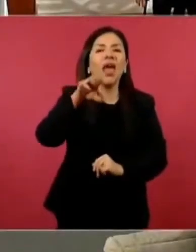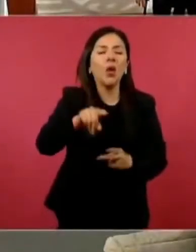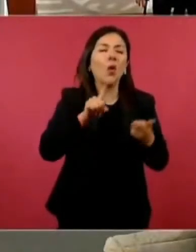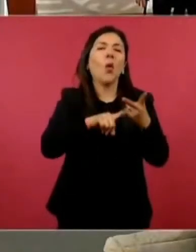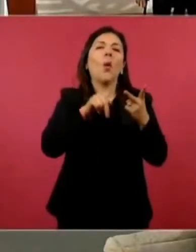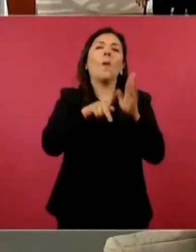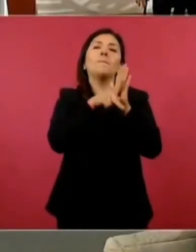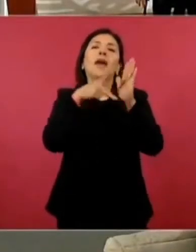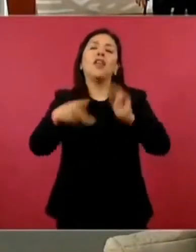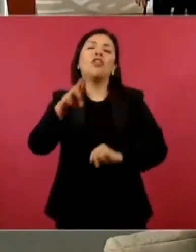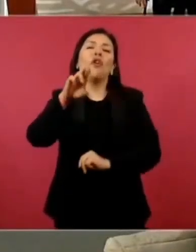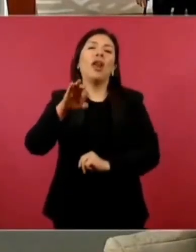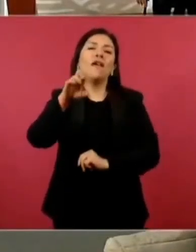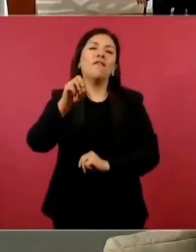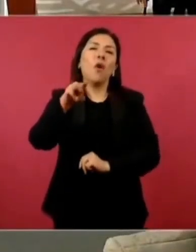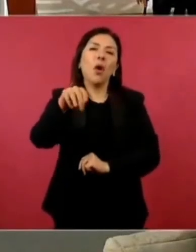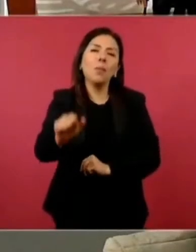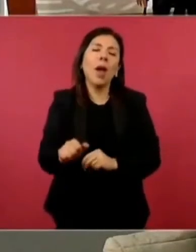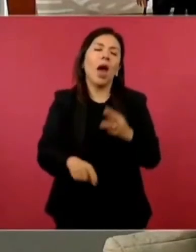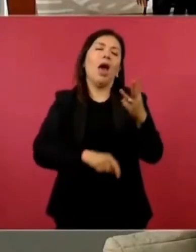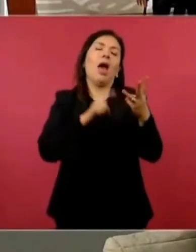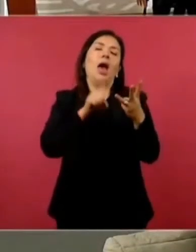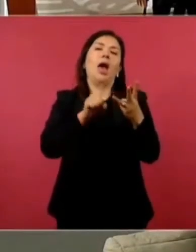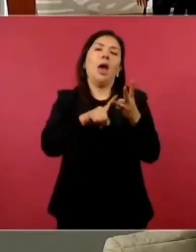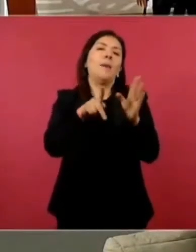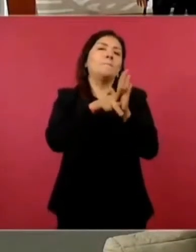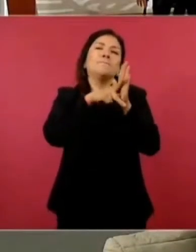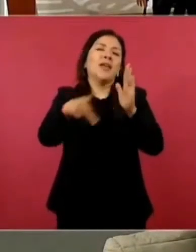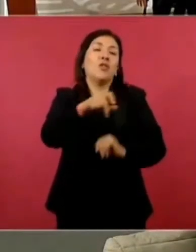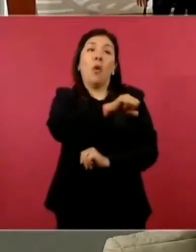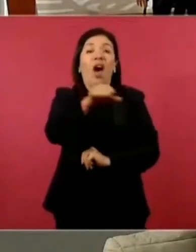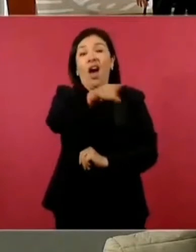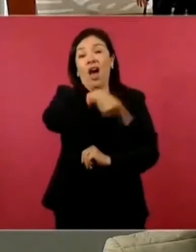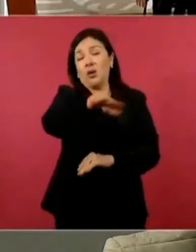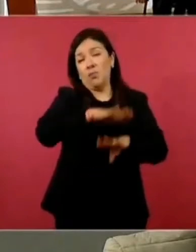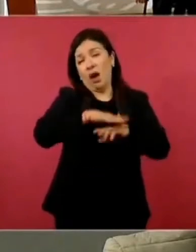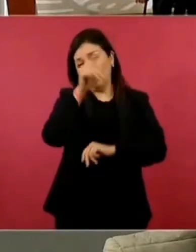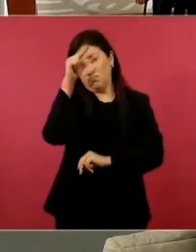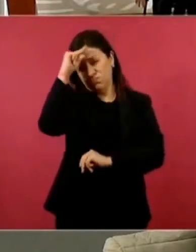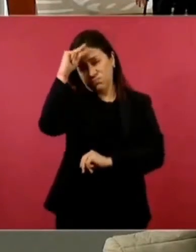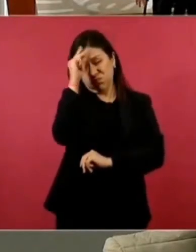Reforma y le creen a los expertos, ¿no?